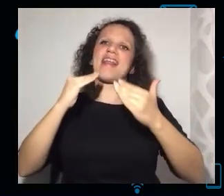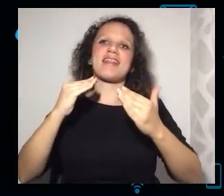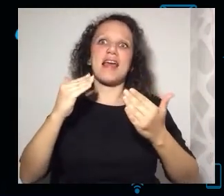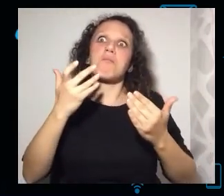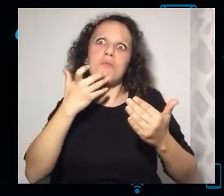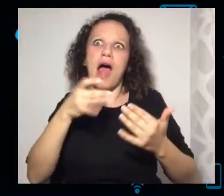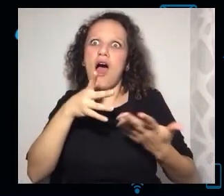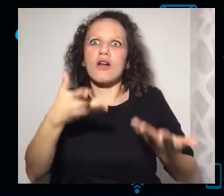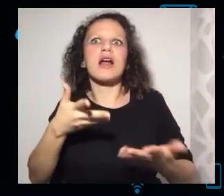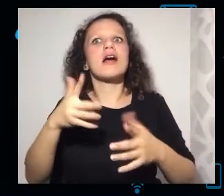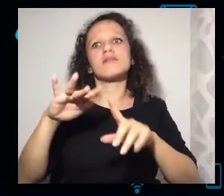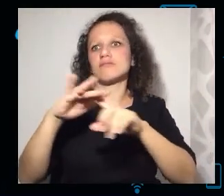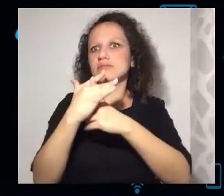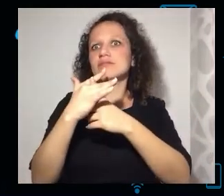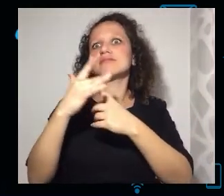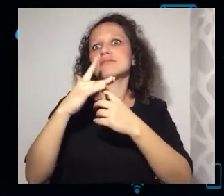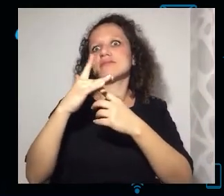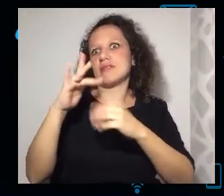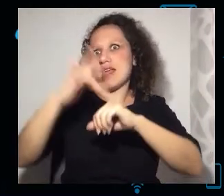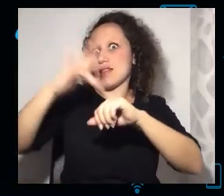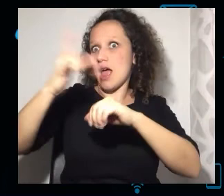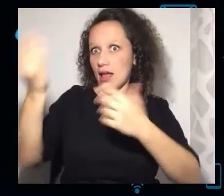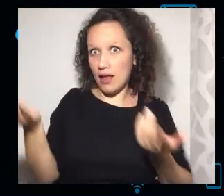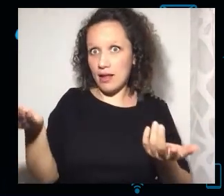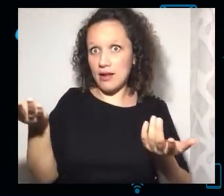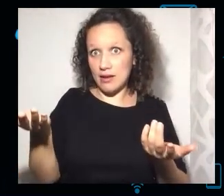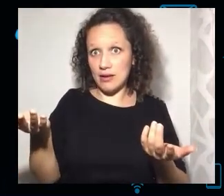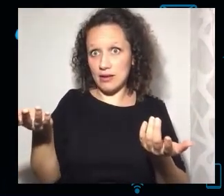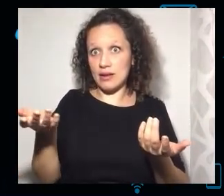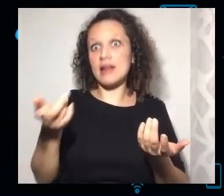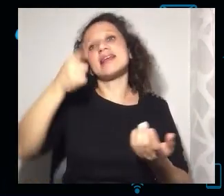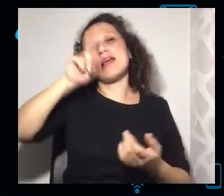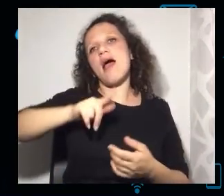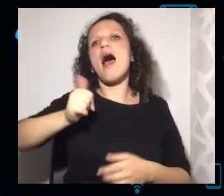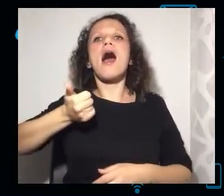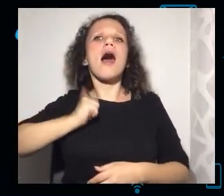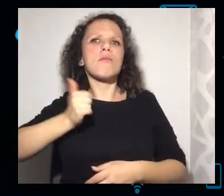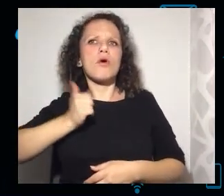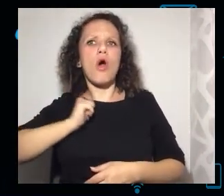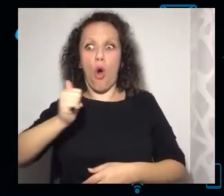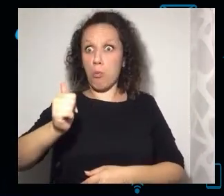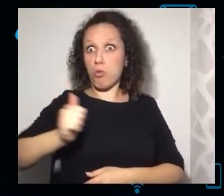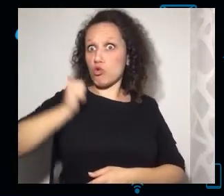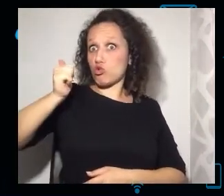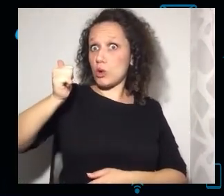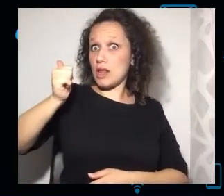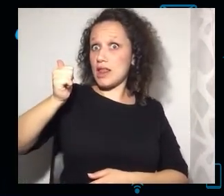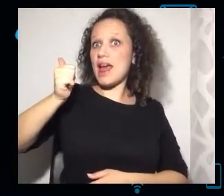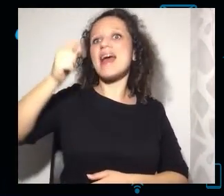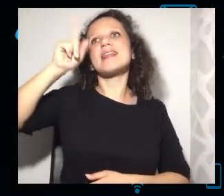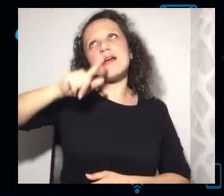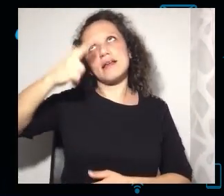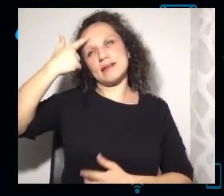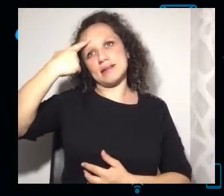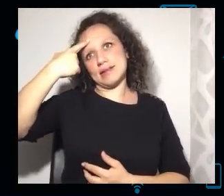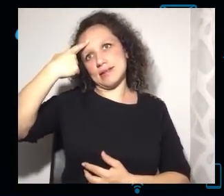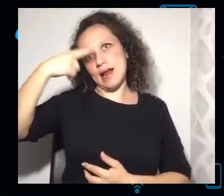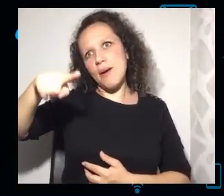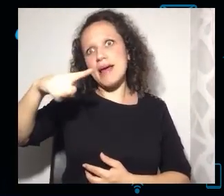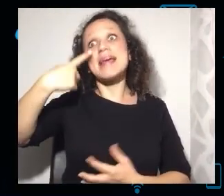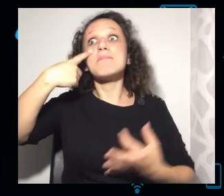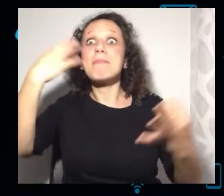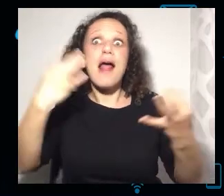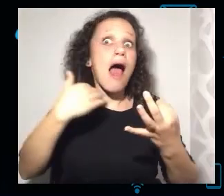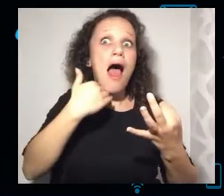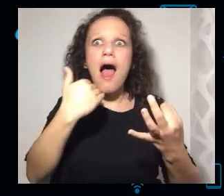me pone por delante no y obviamente también junto con saber aprovechar las oportunidades saber minimizar los riesgos que me puedan